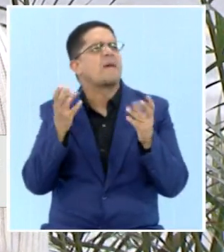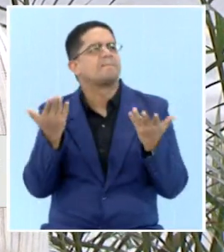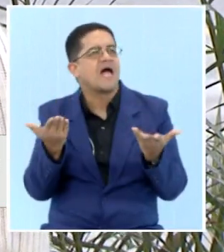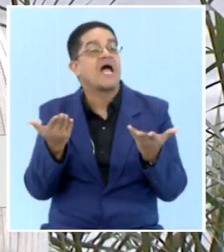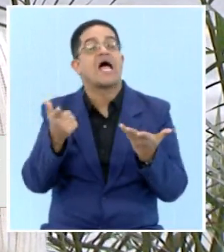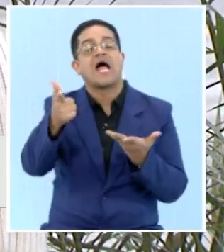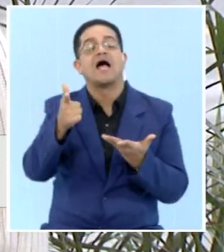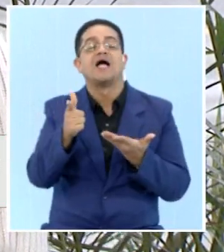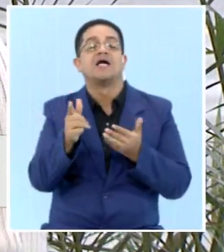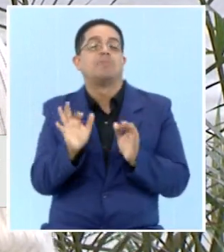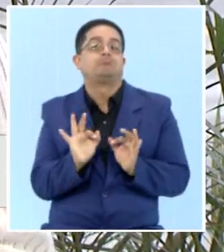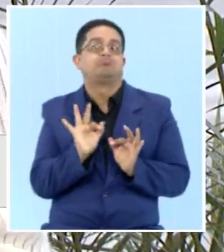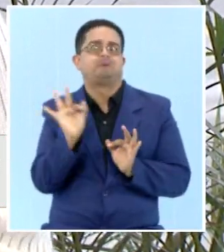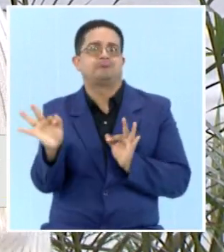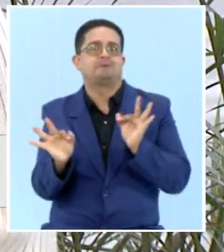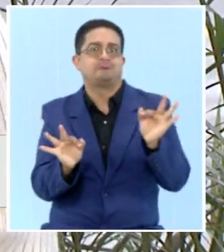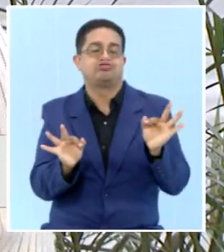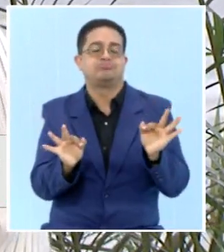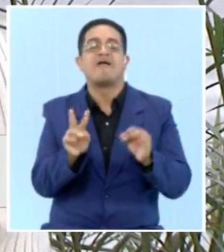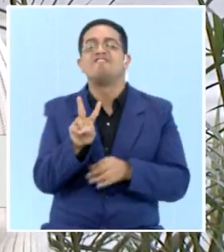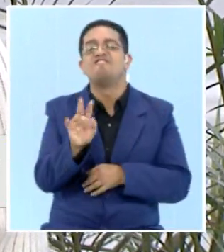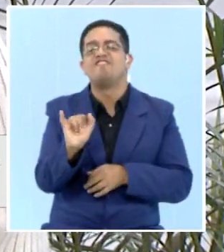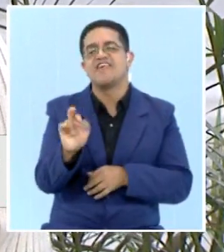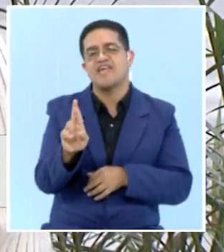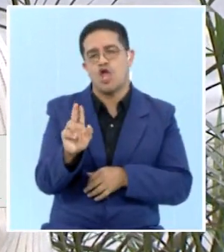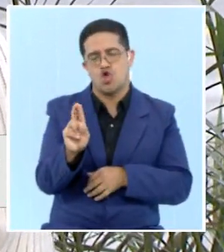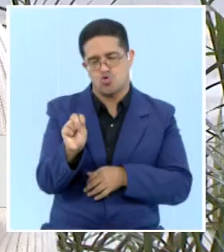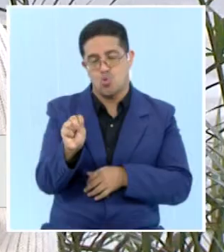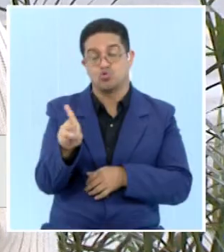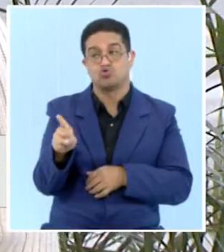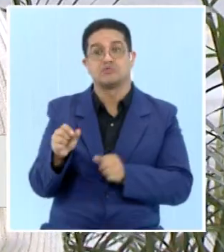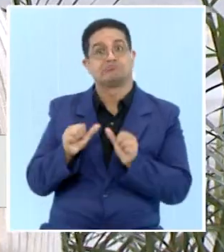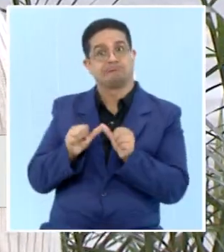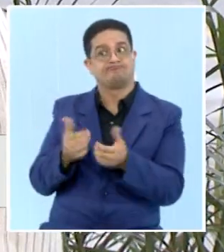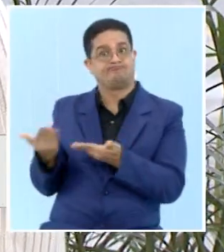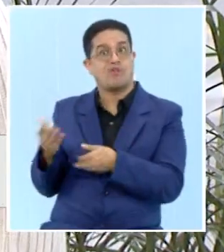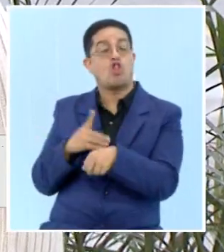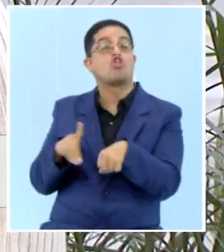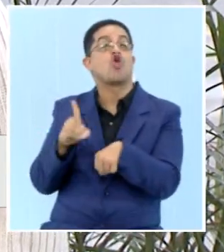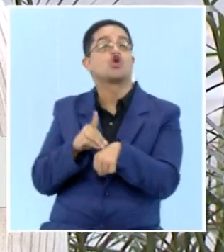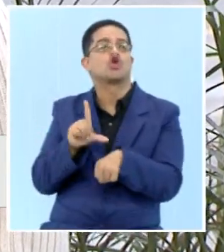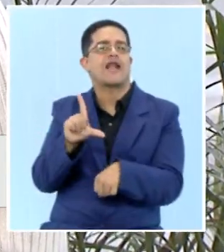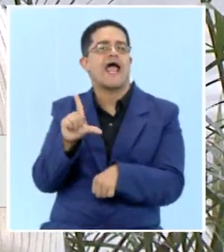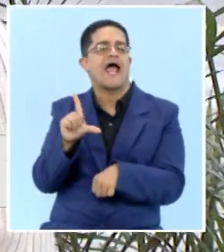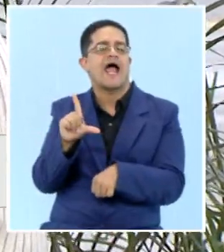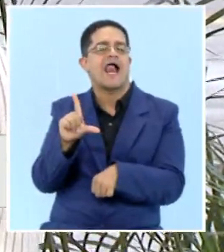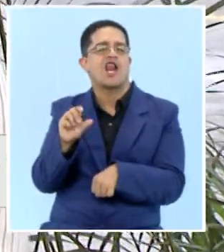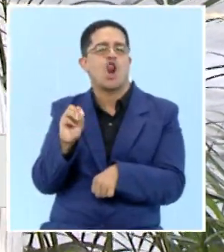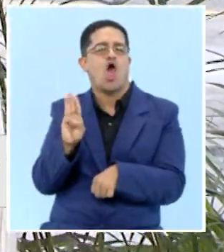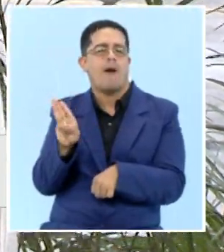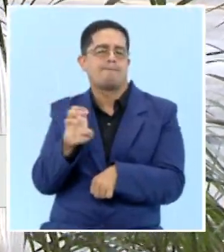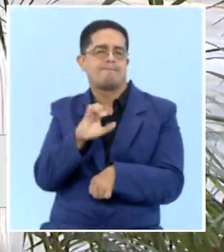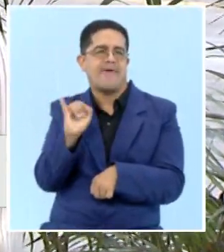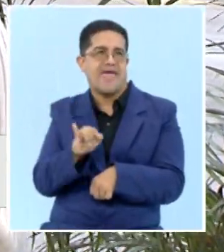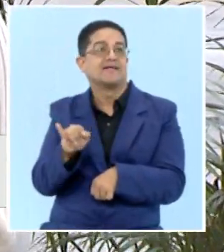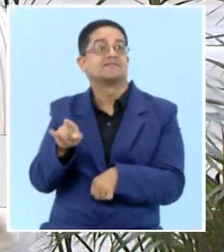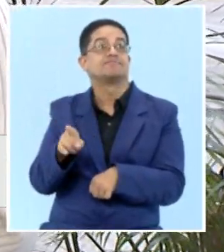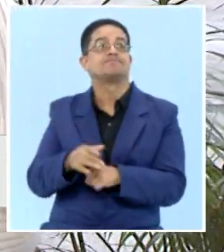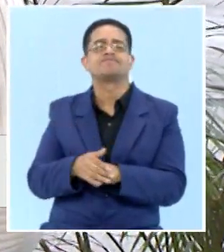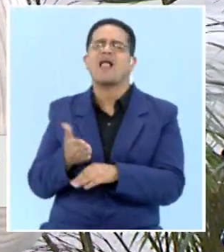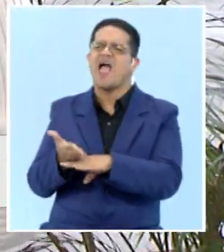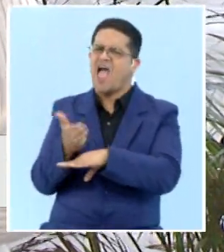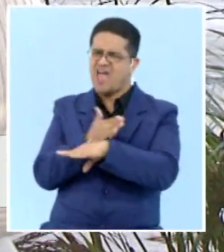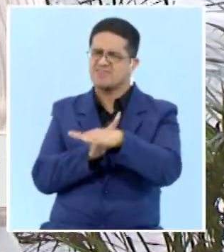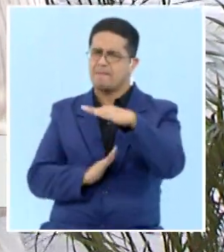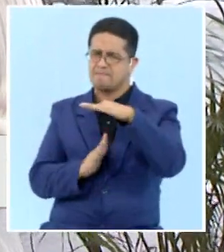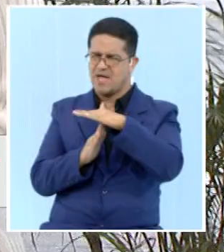sigue acompañando, expresidenta de la Sociedad Venezolana de Infectología. Y yo le dejé una pregunta, doctora, antes de irnos a la pausa, y es